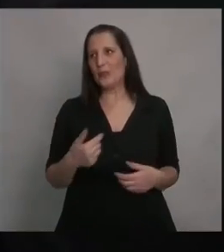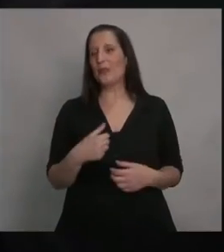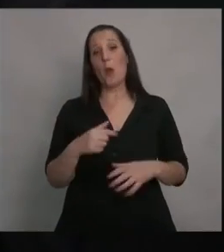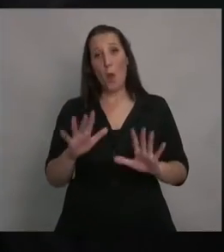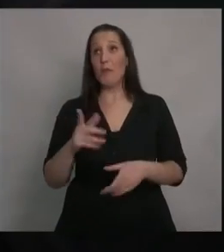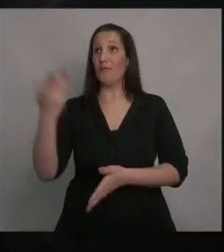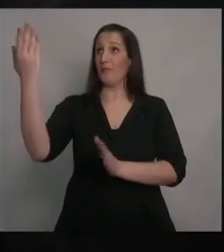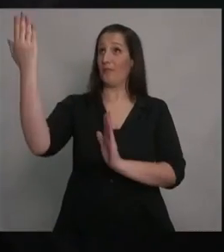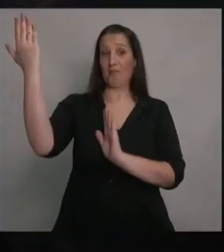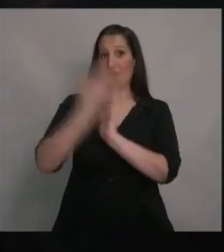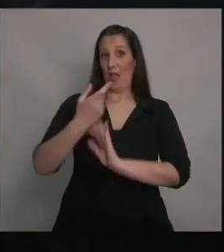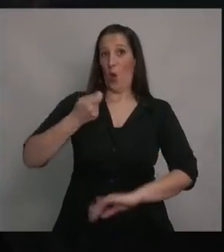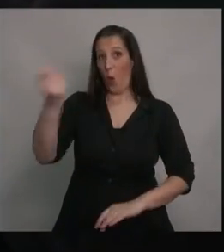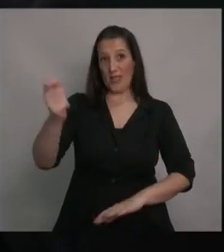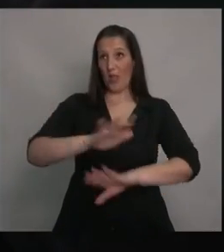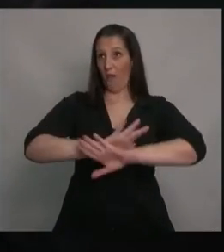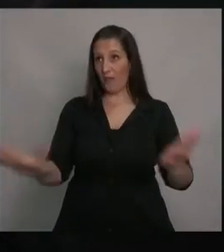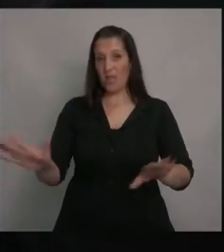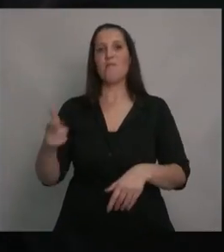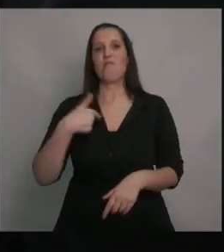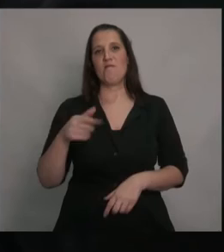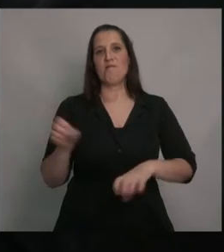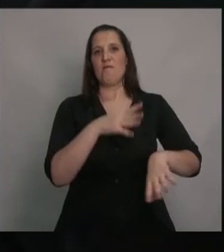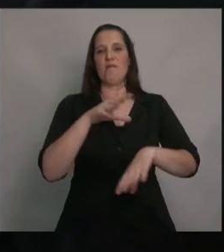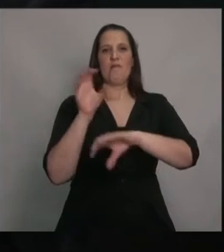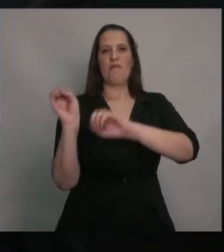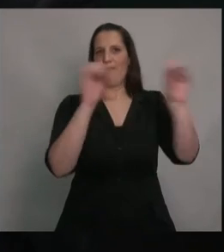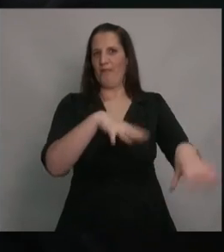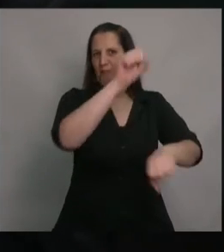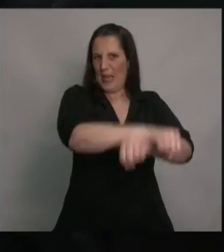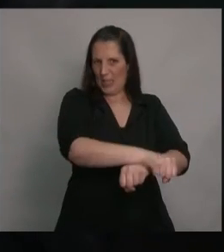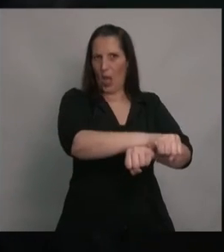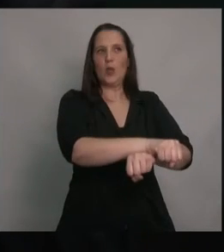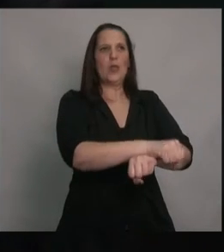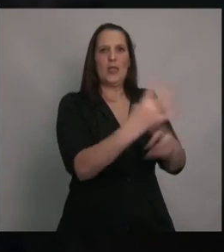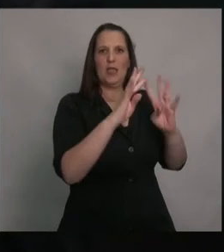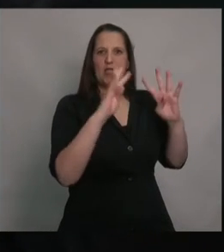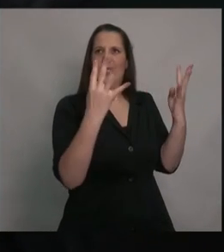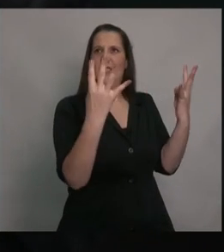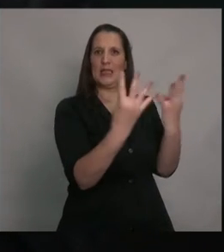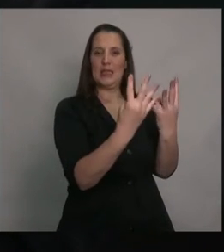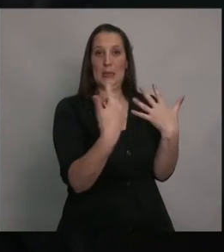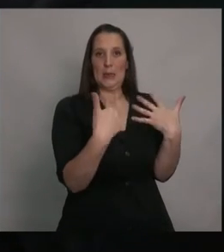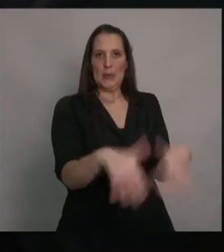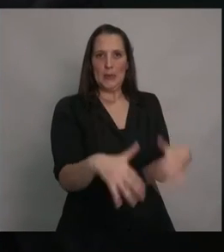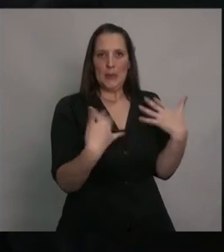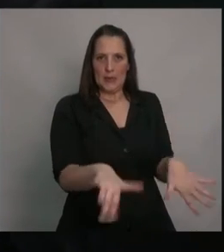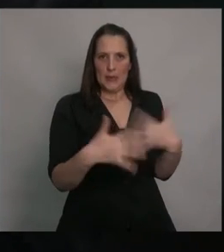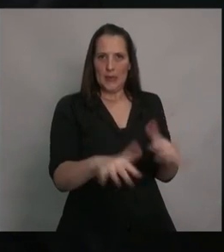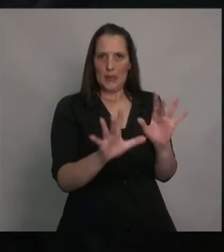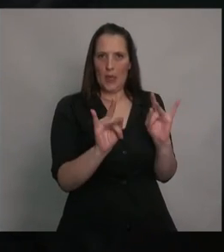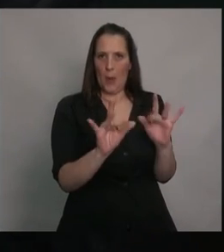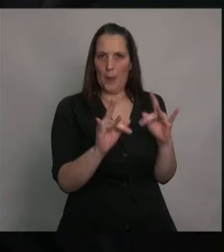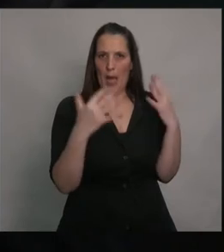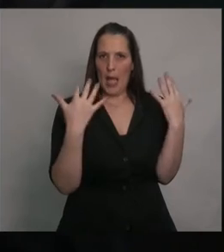las prisiones, para aquellos de nosotros que teníamos cadena perpetua, eran prisiones más complejas, tenían ciertas características de seguridad que son mucho